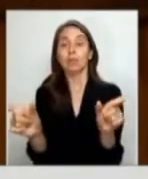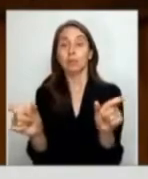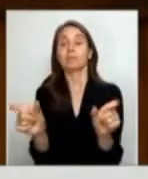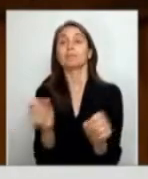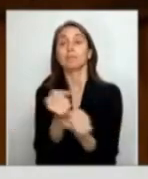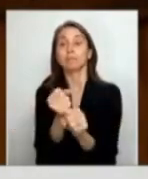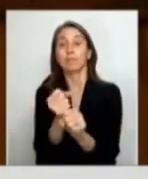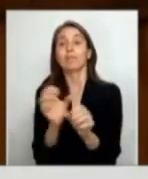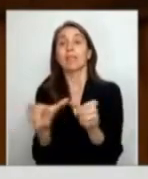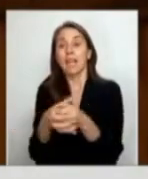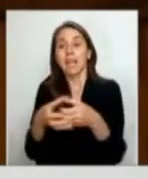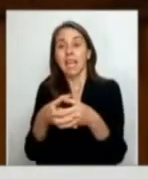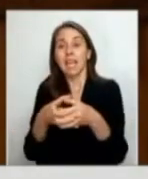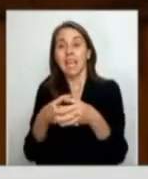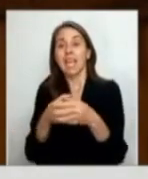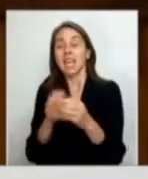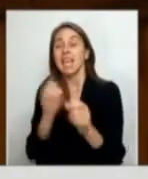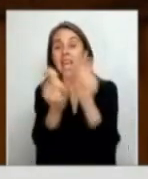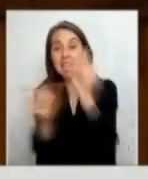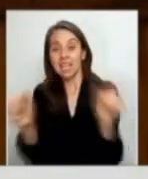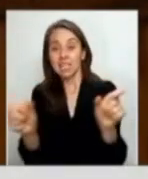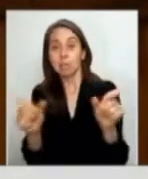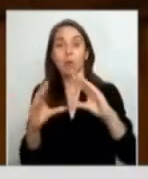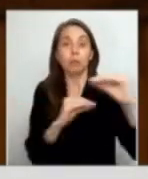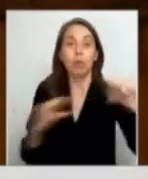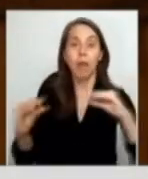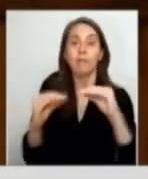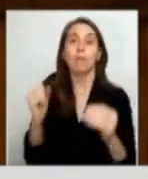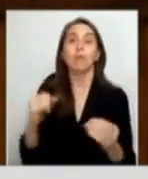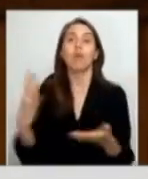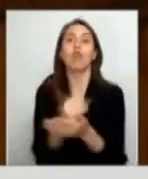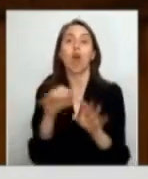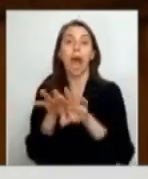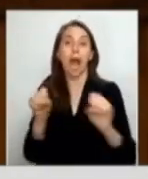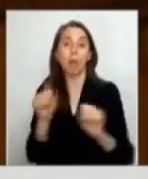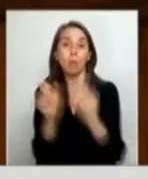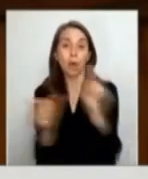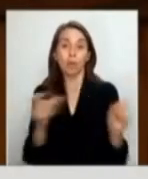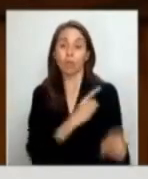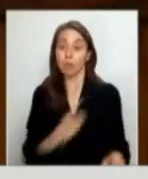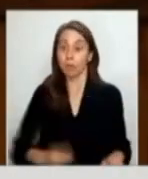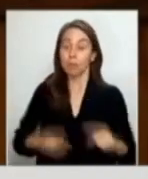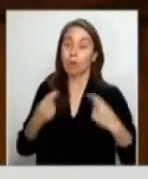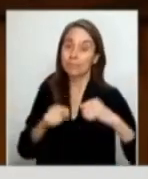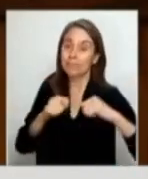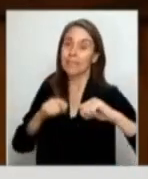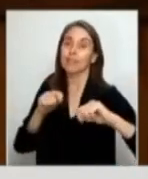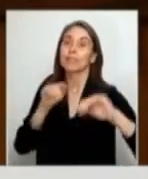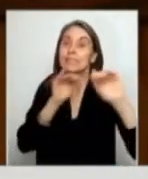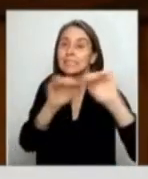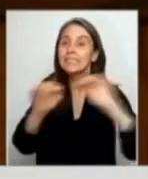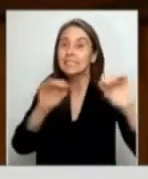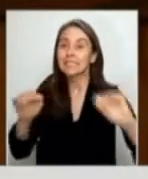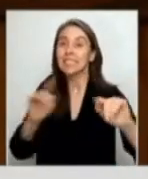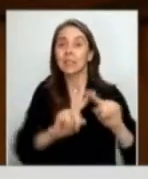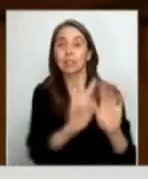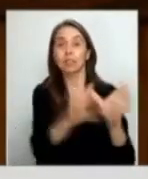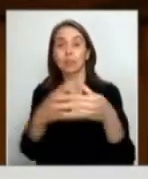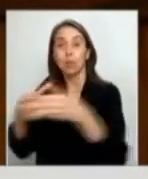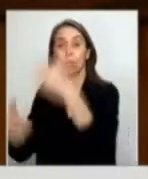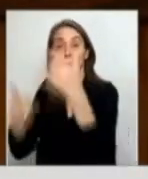posible este acuerdo. No puedo mencionar a todos, pero ahí realmente hubo gente que se la jugó de distintos partidos para que